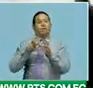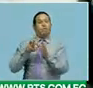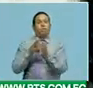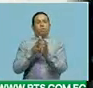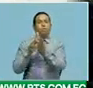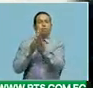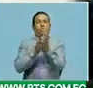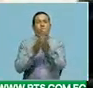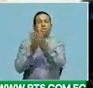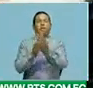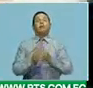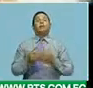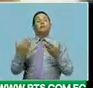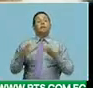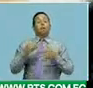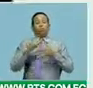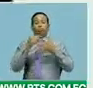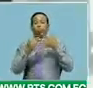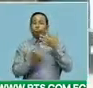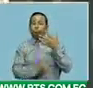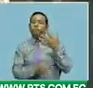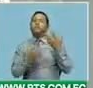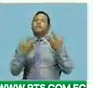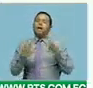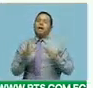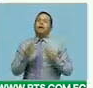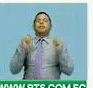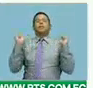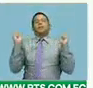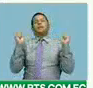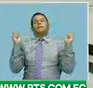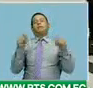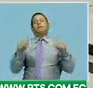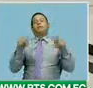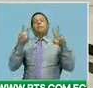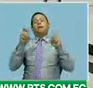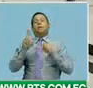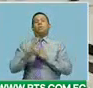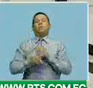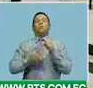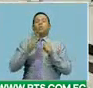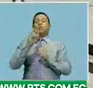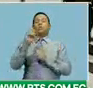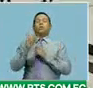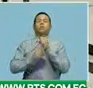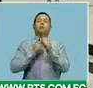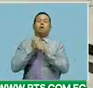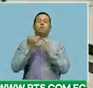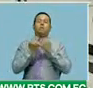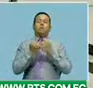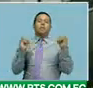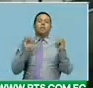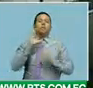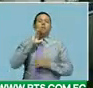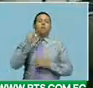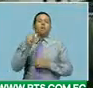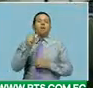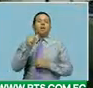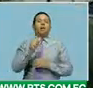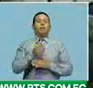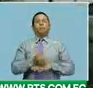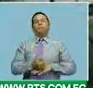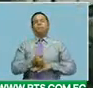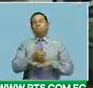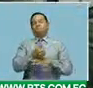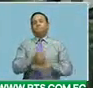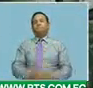se cumplen con las jornadas de celebración y de loas a los 200 años de independencia de Cuenca. La Atenas del